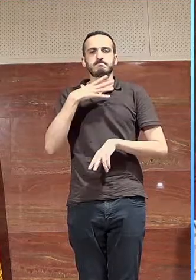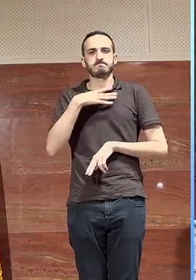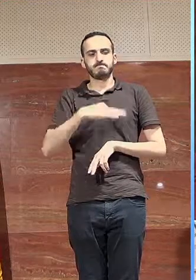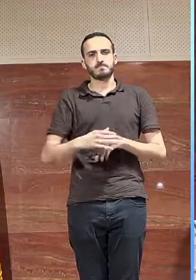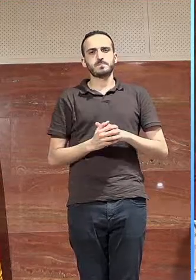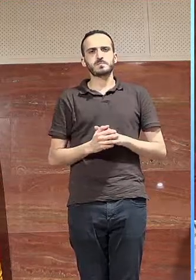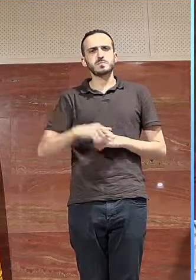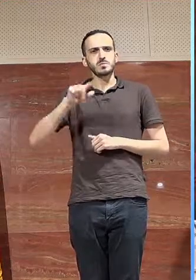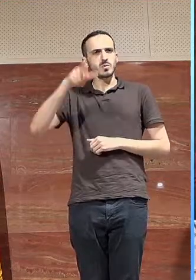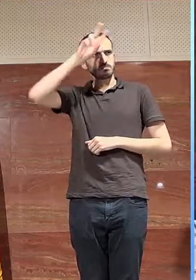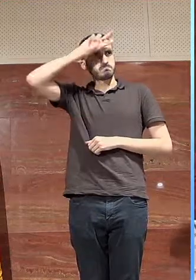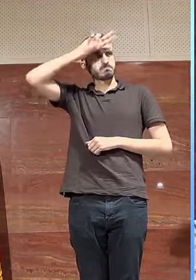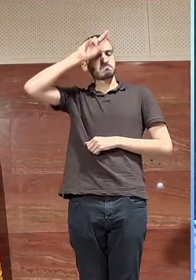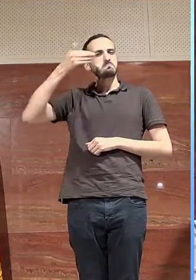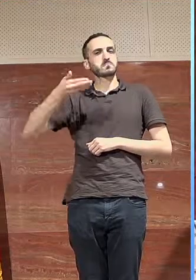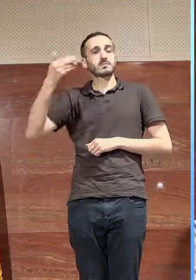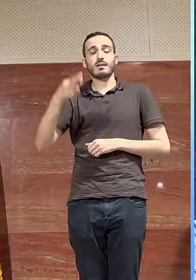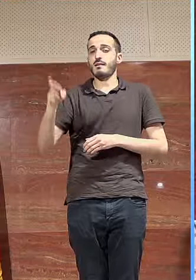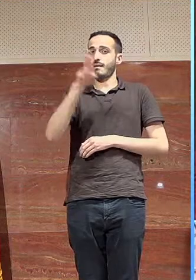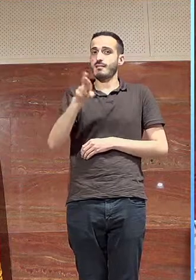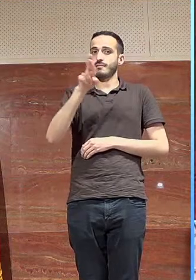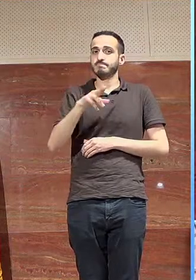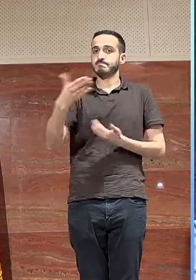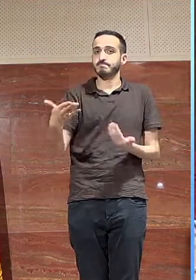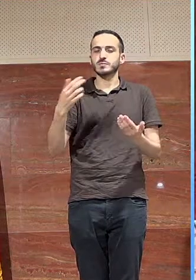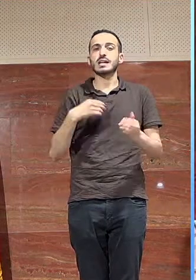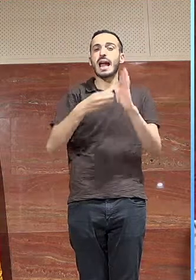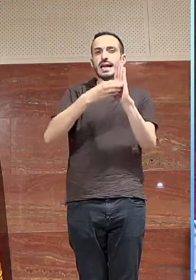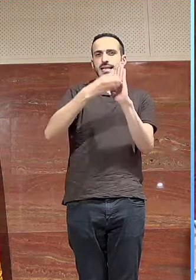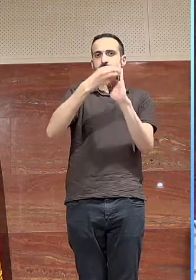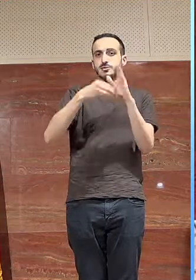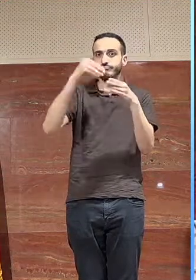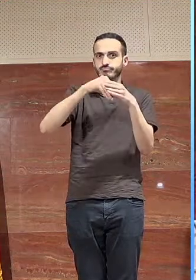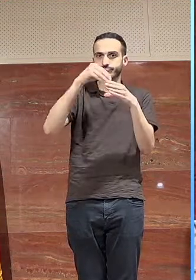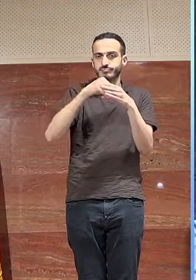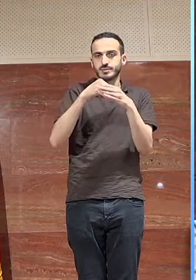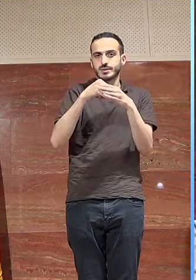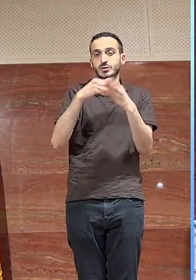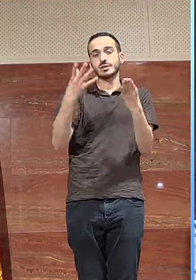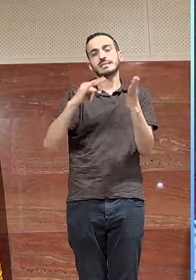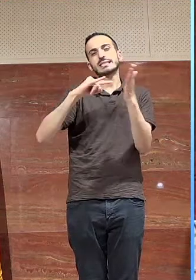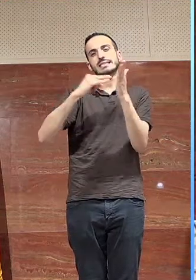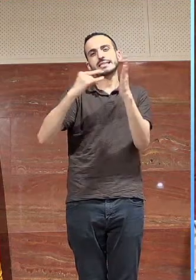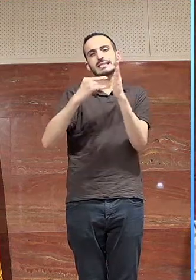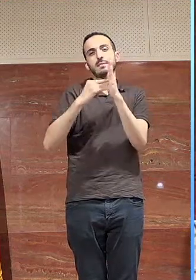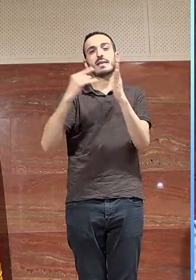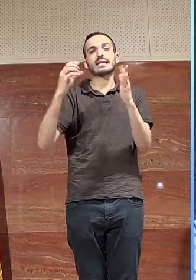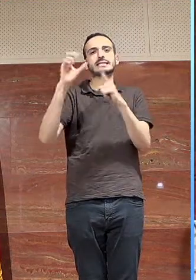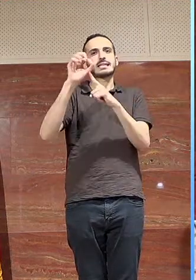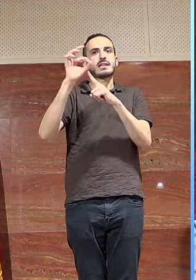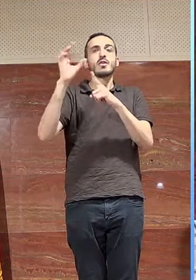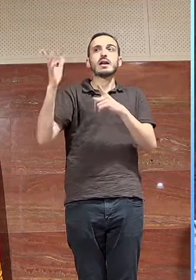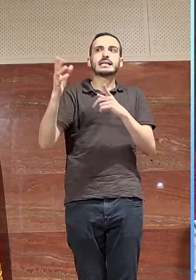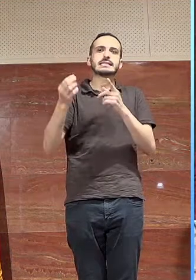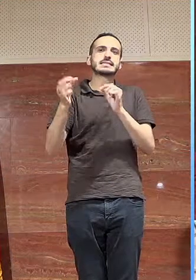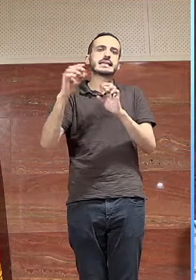supuesto, otra de las preocupaciones recurrentes es en la utilización de ascensores y, sobre todo, en los sistemas de señalización en caso de emergencia y de